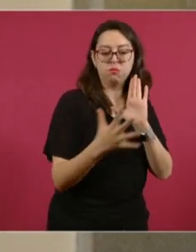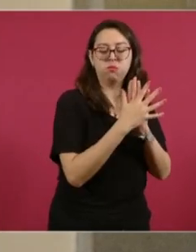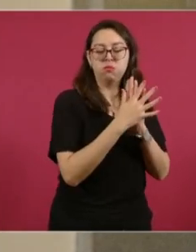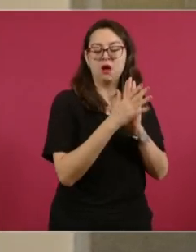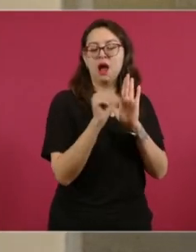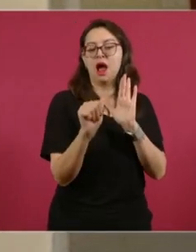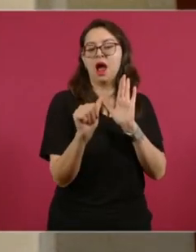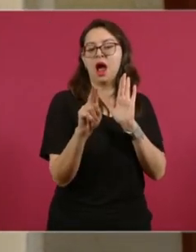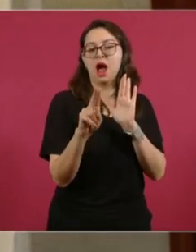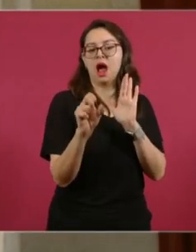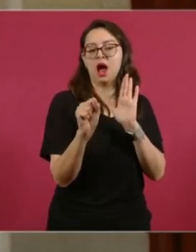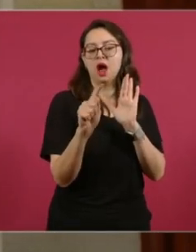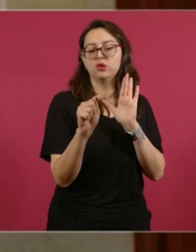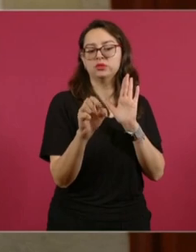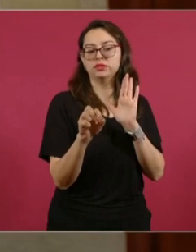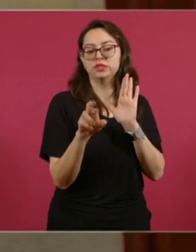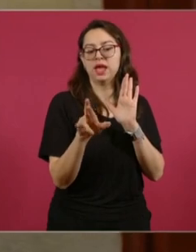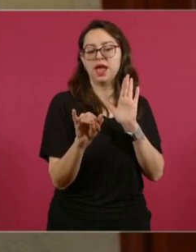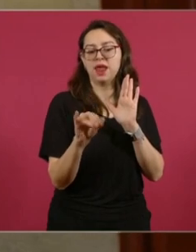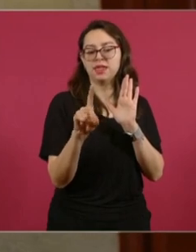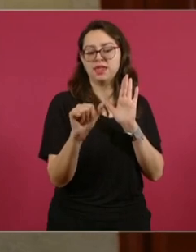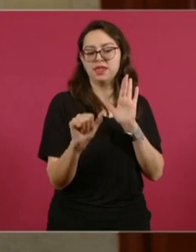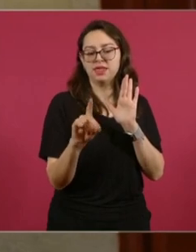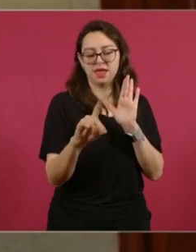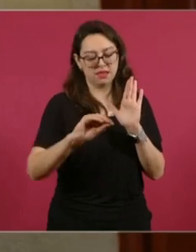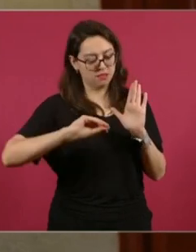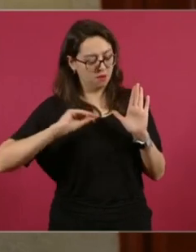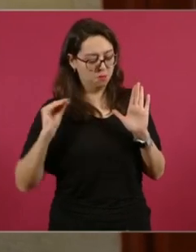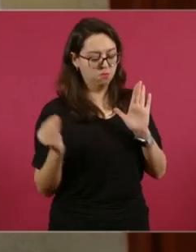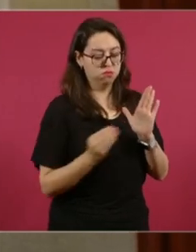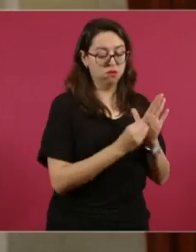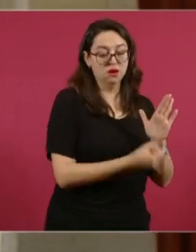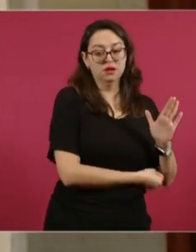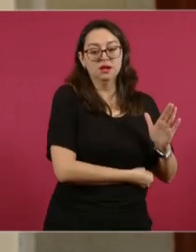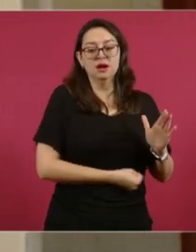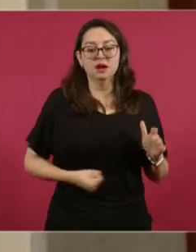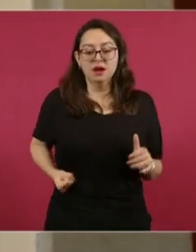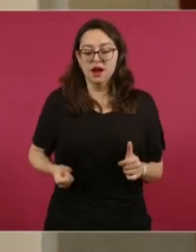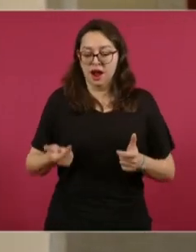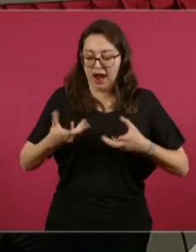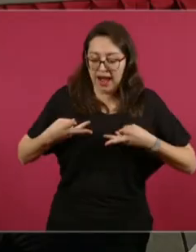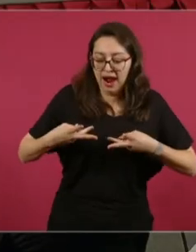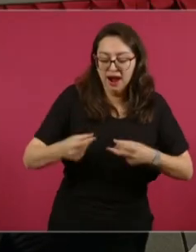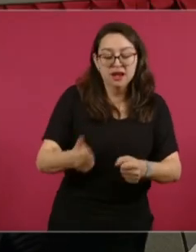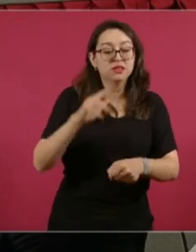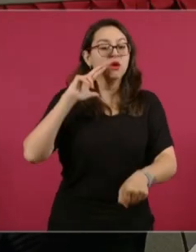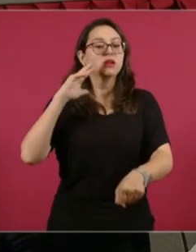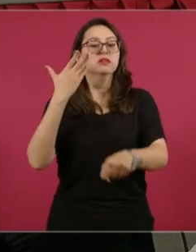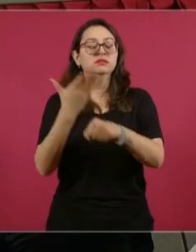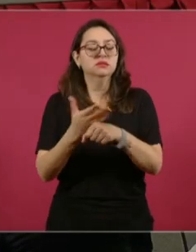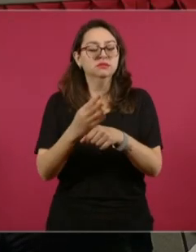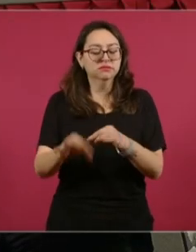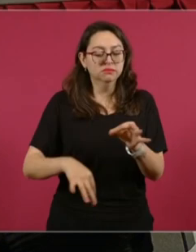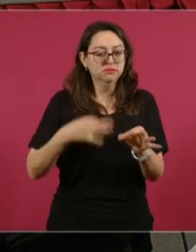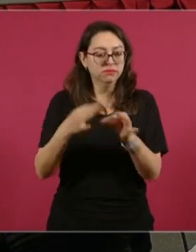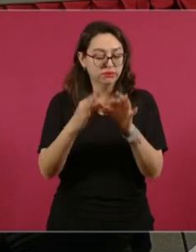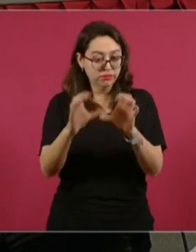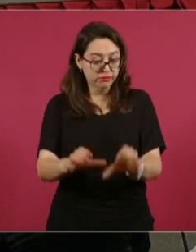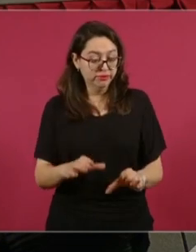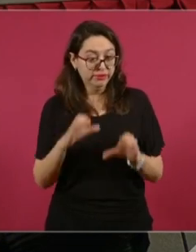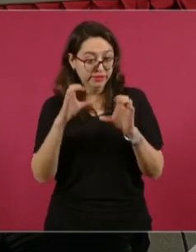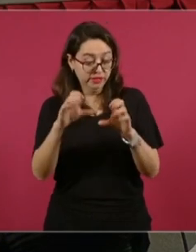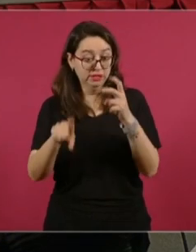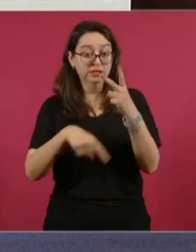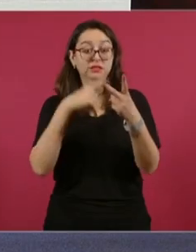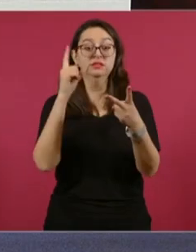que los recursos públicos se administren y ejerzan responsablemente. Por el otro lado, es facultar al Congreso